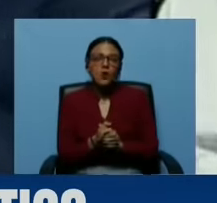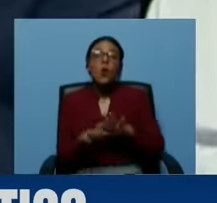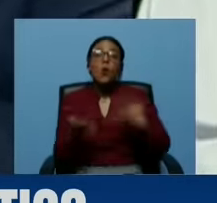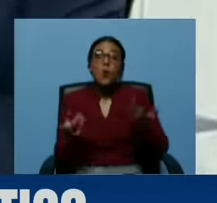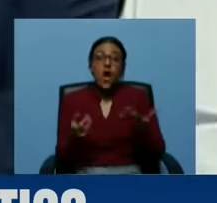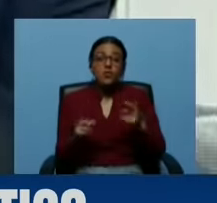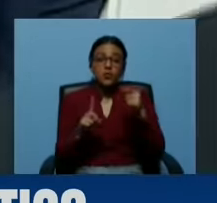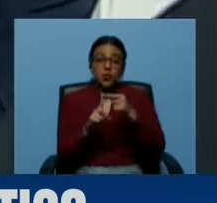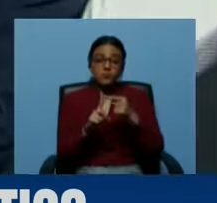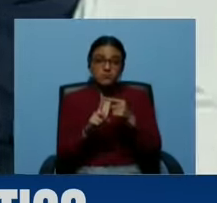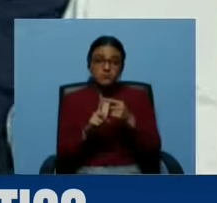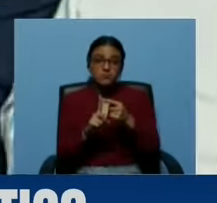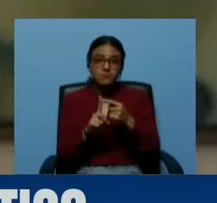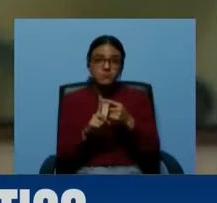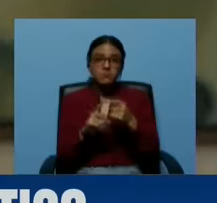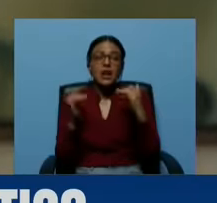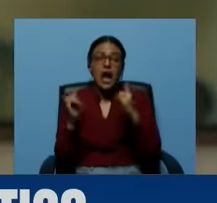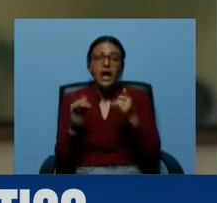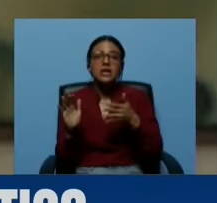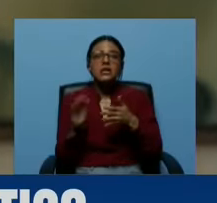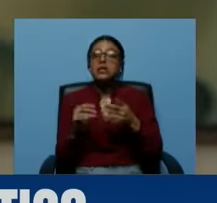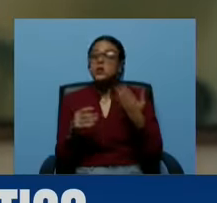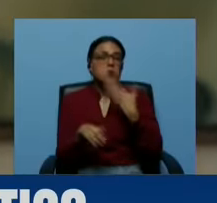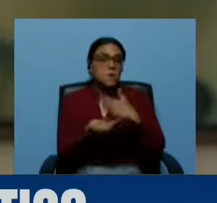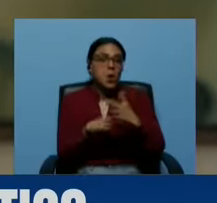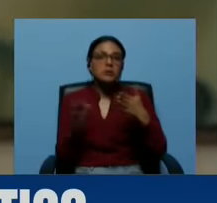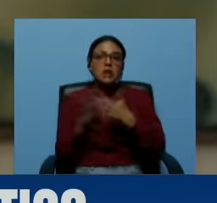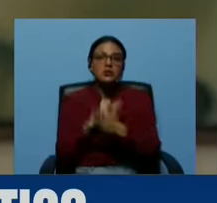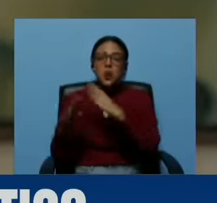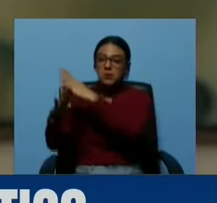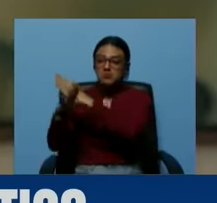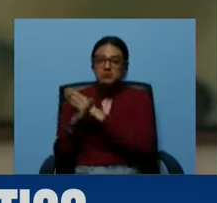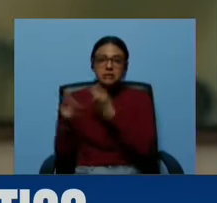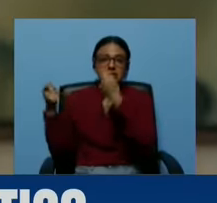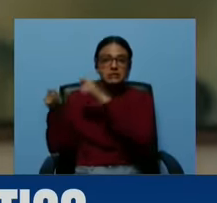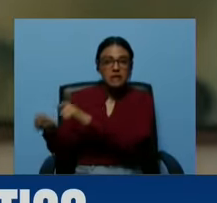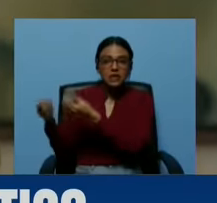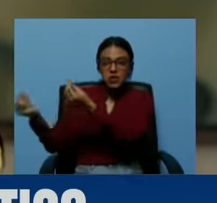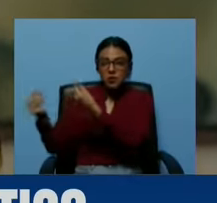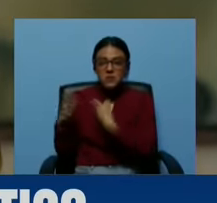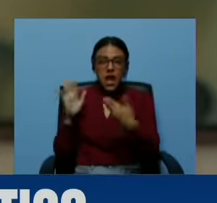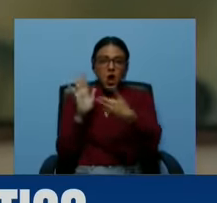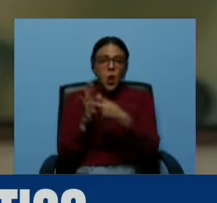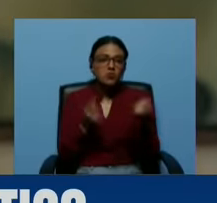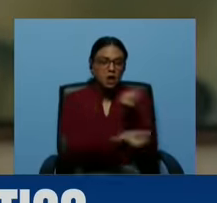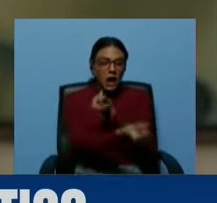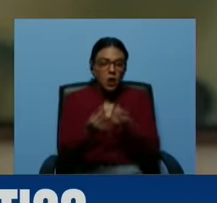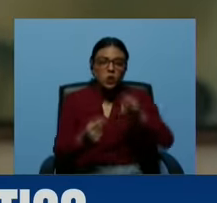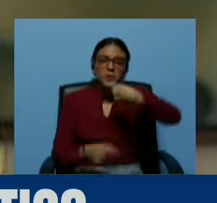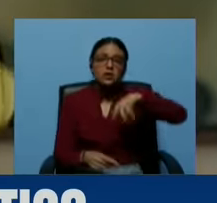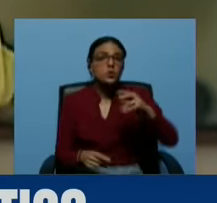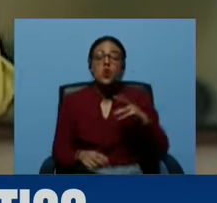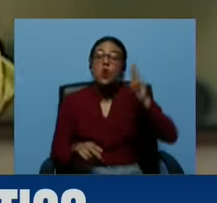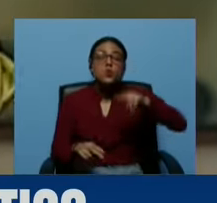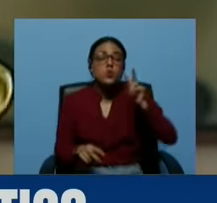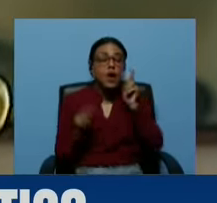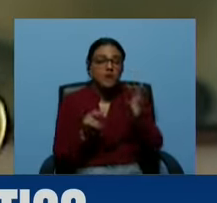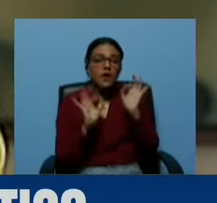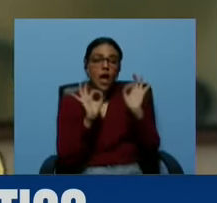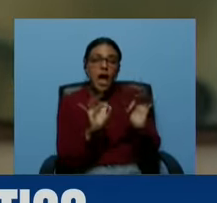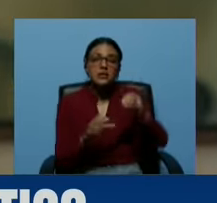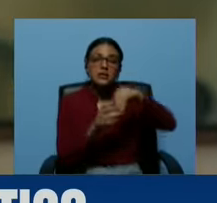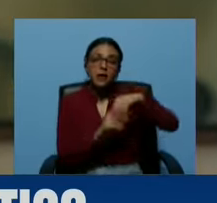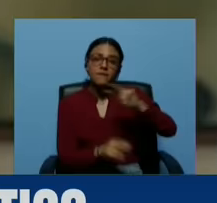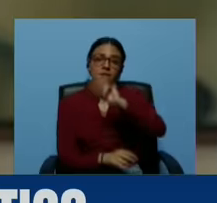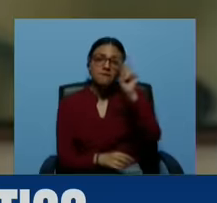condiciones bajo sanciones ilícitas contra el país, una agresión económica que nunca había conocido nuestra